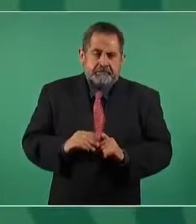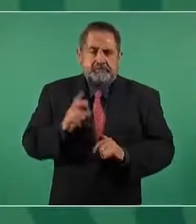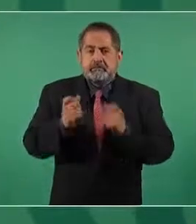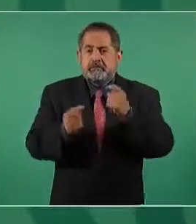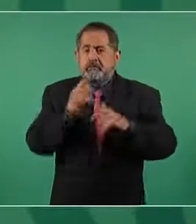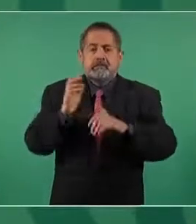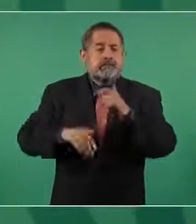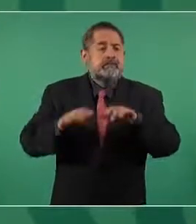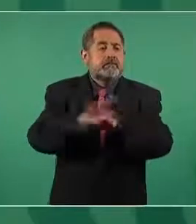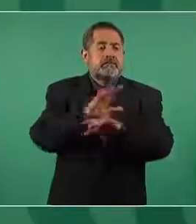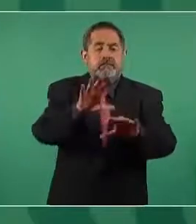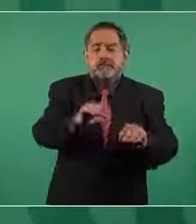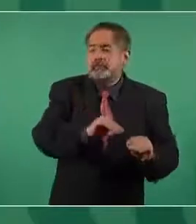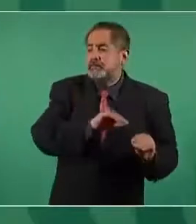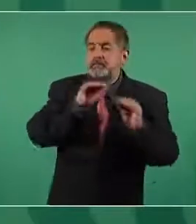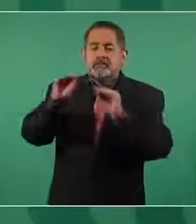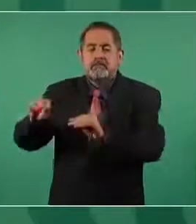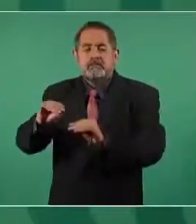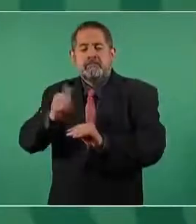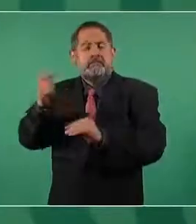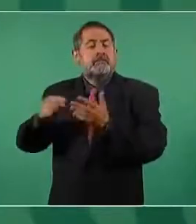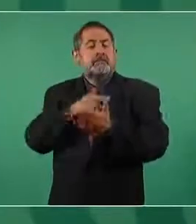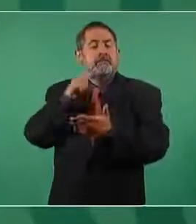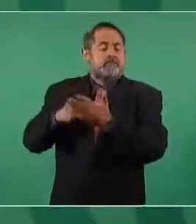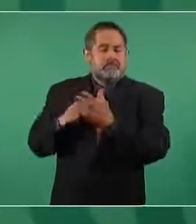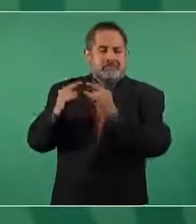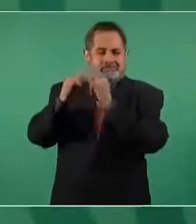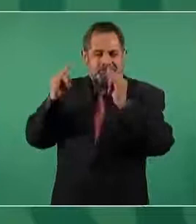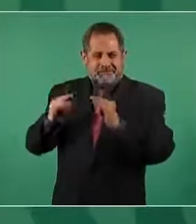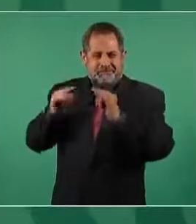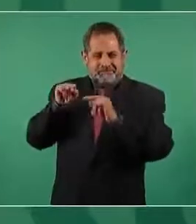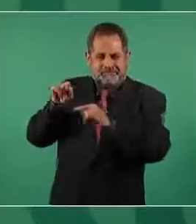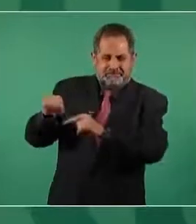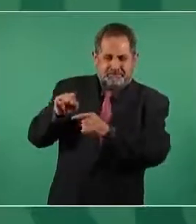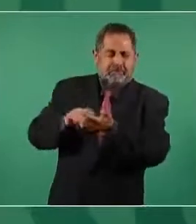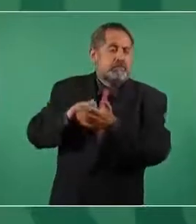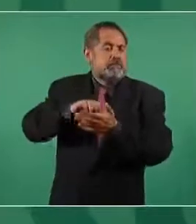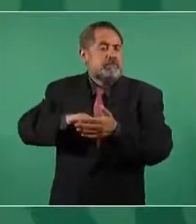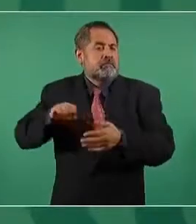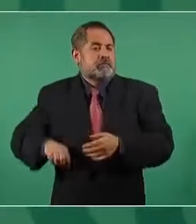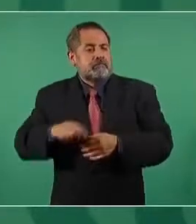traslados a albergues, en el caso de Tula,